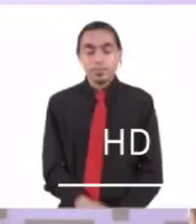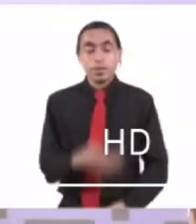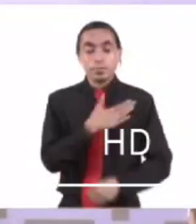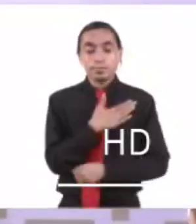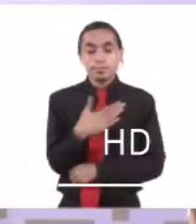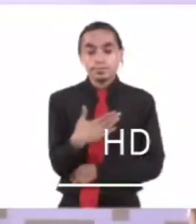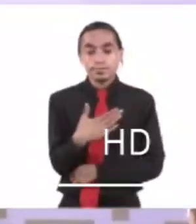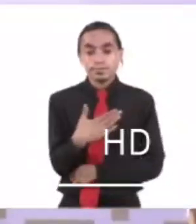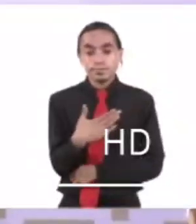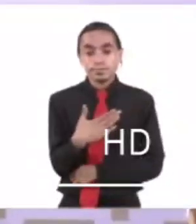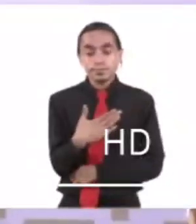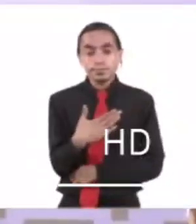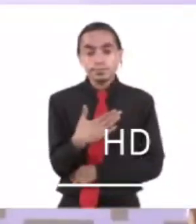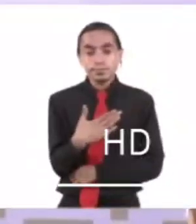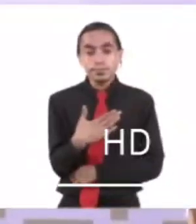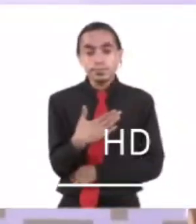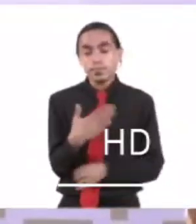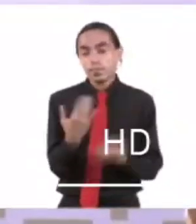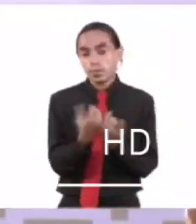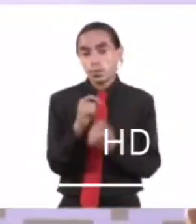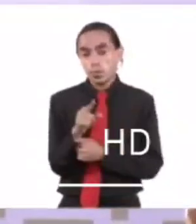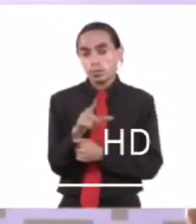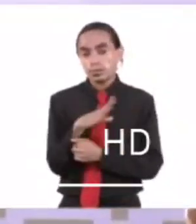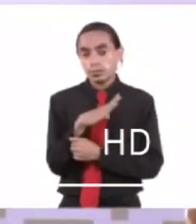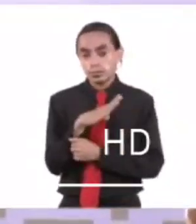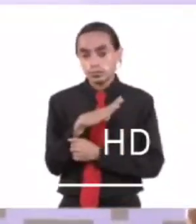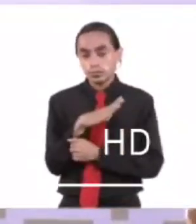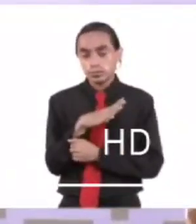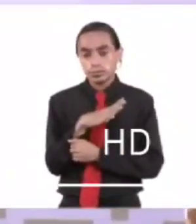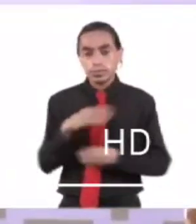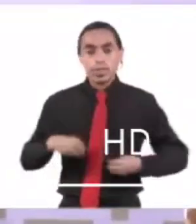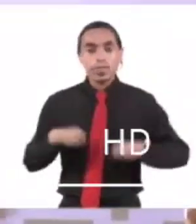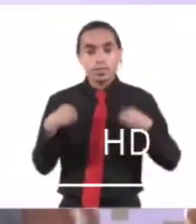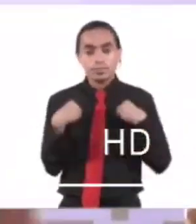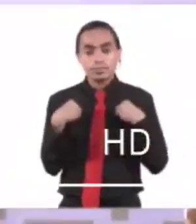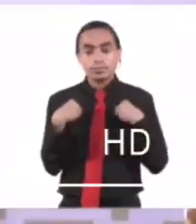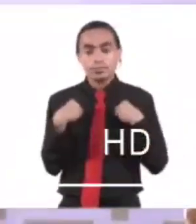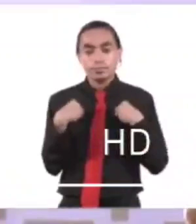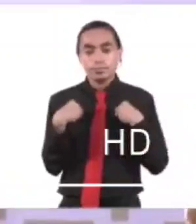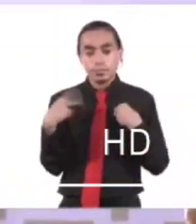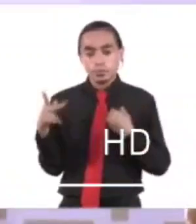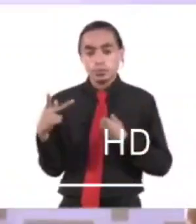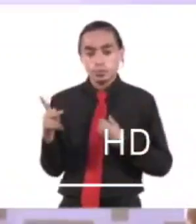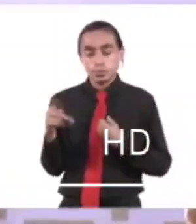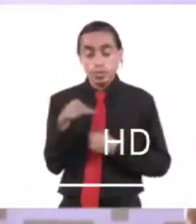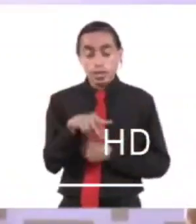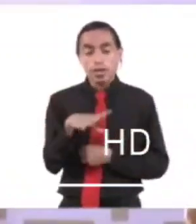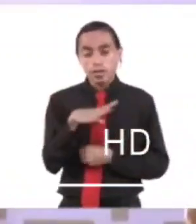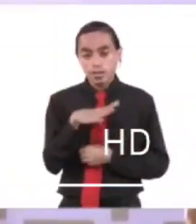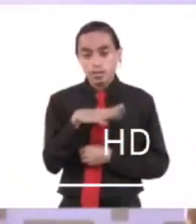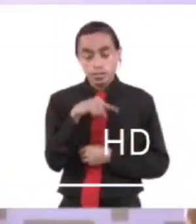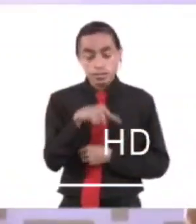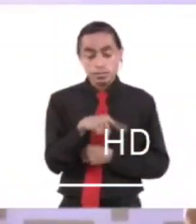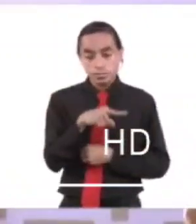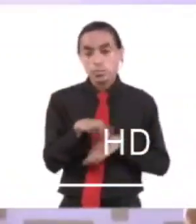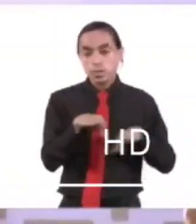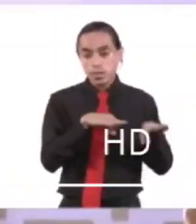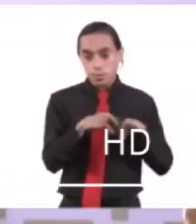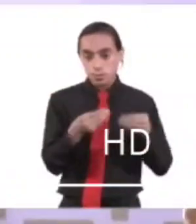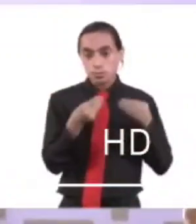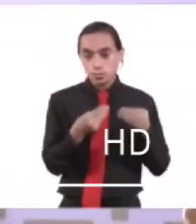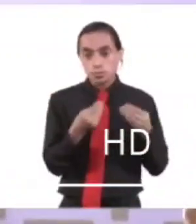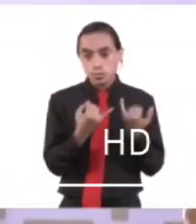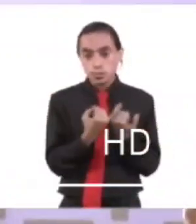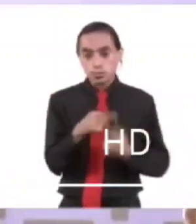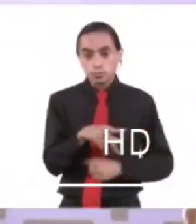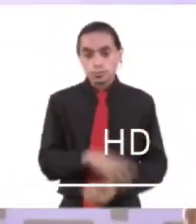bueno, pues parte de la vida de su... aquí pasaba gran parte de su trabajo en la colonia, y